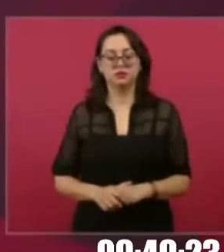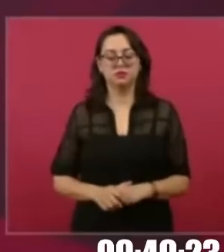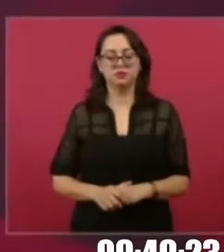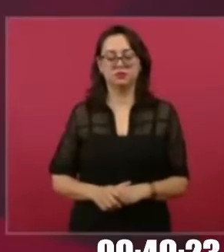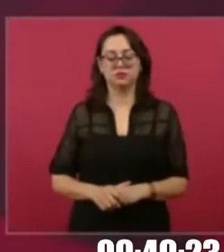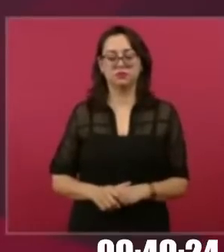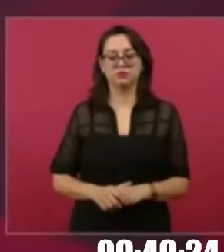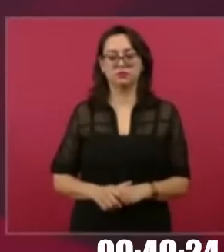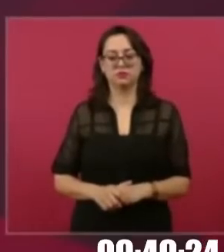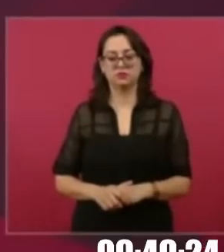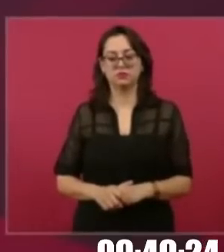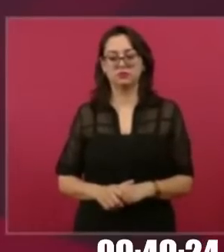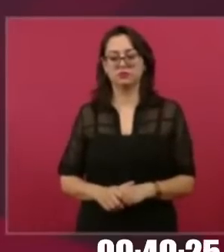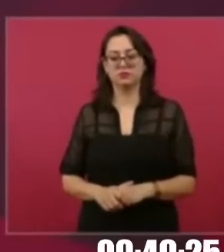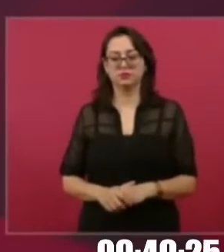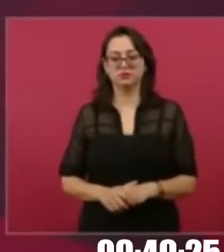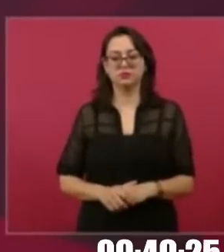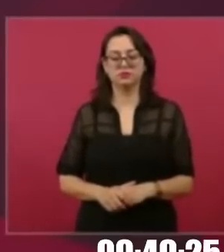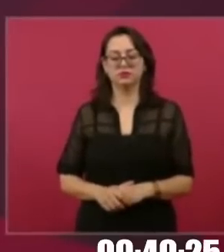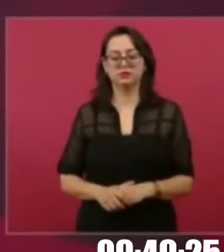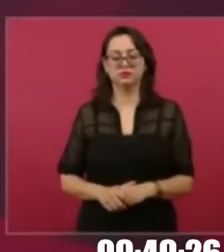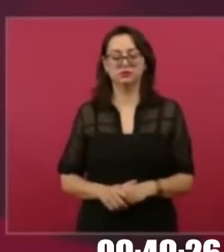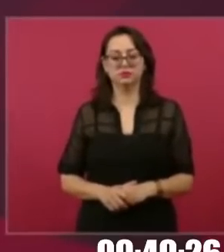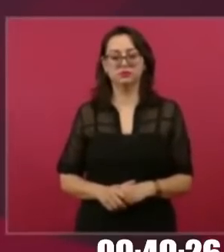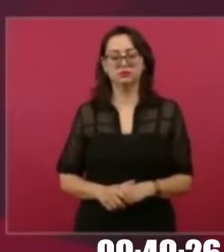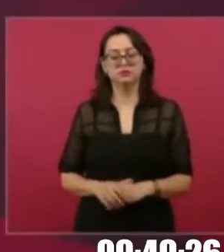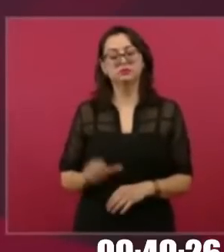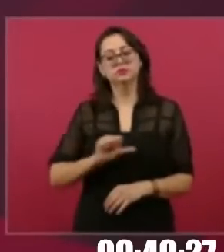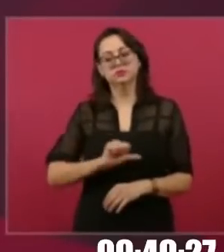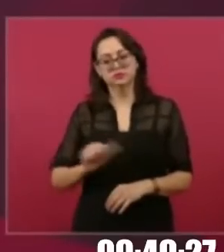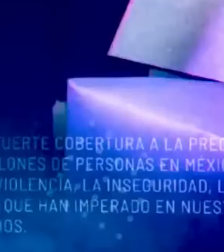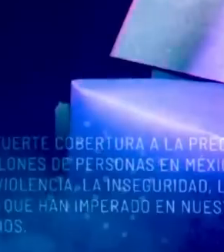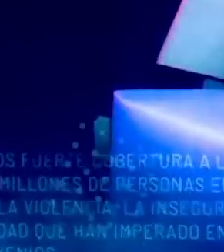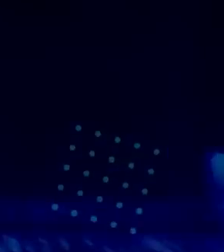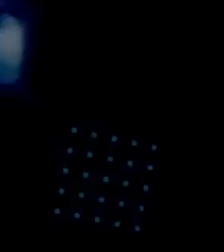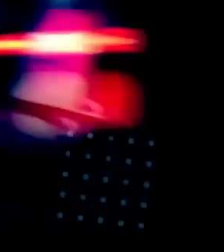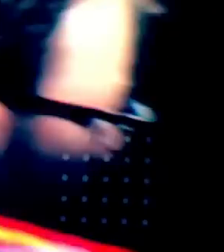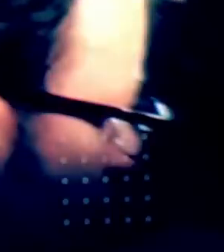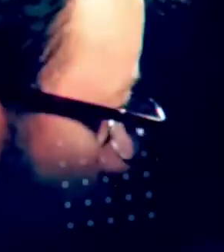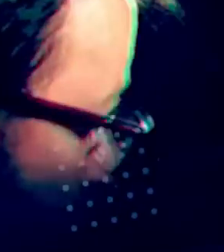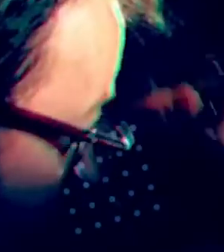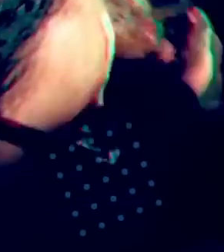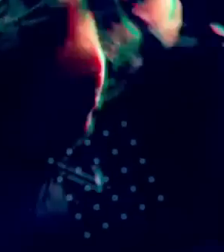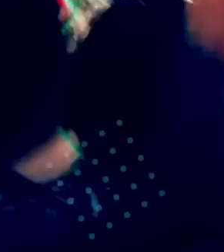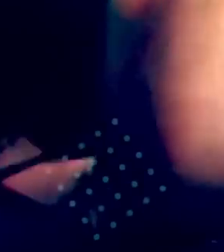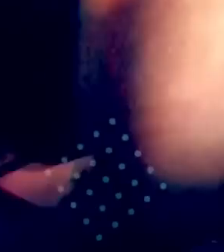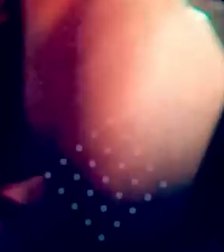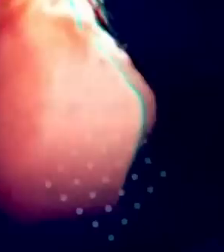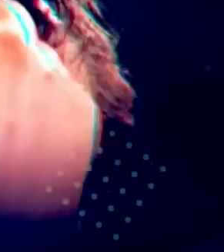en la historia del país y lo otro es que